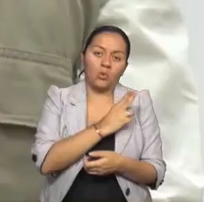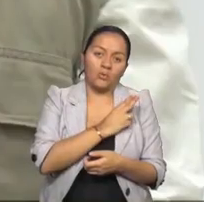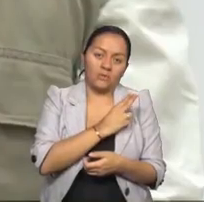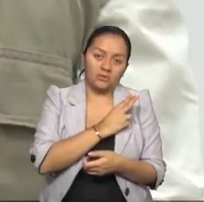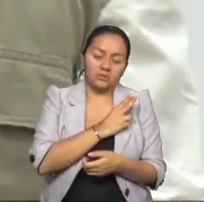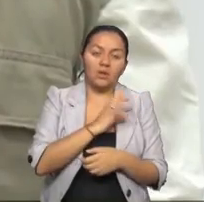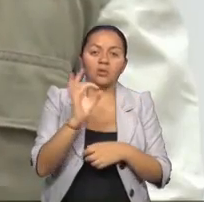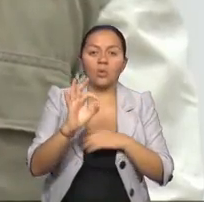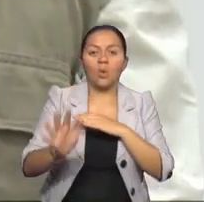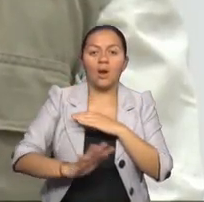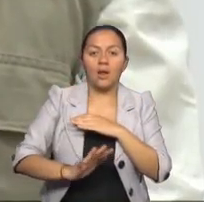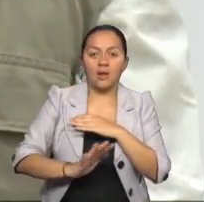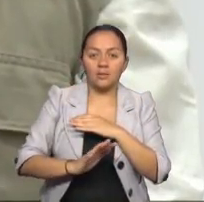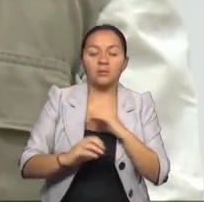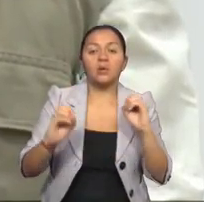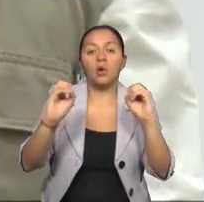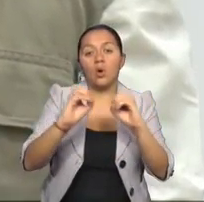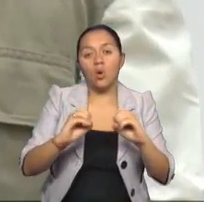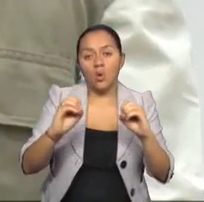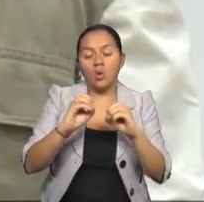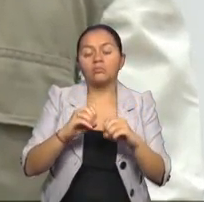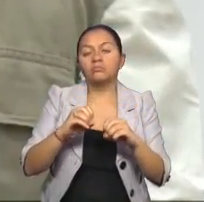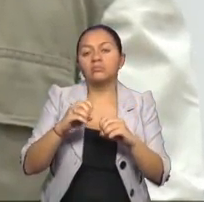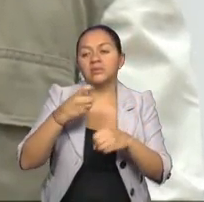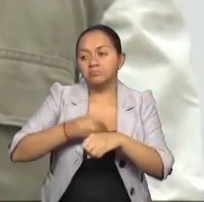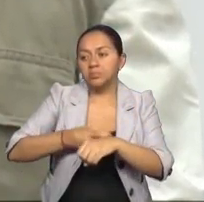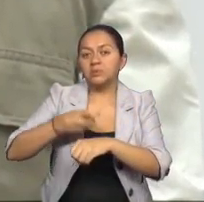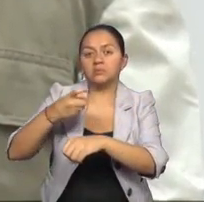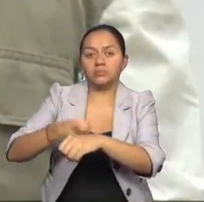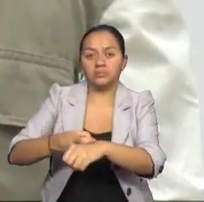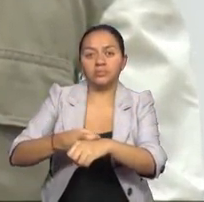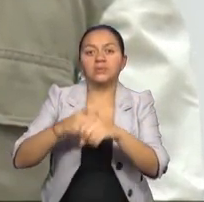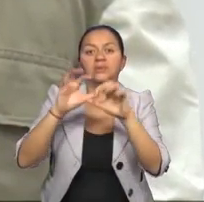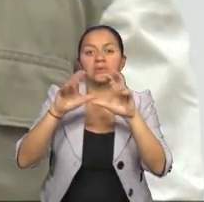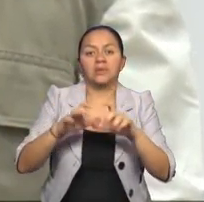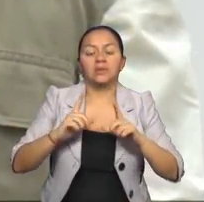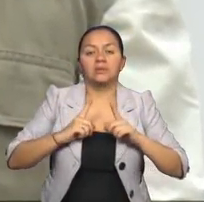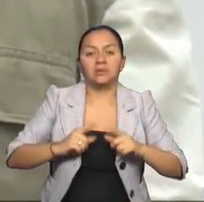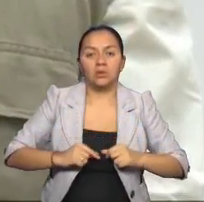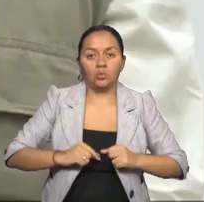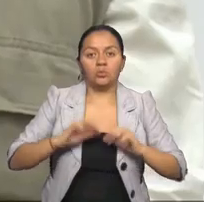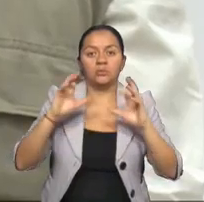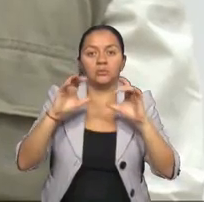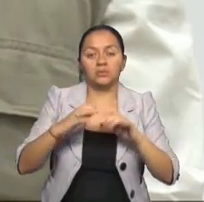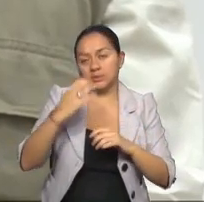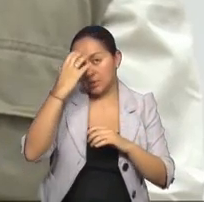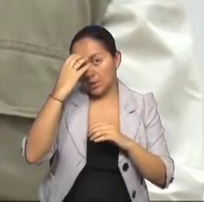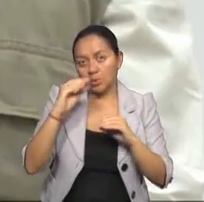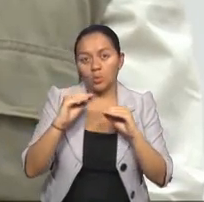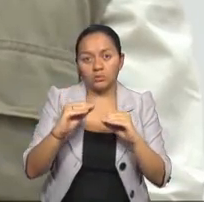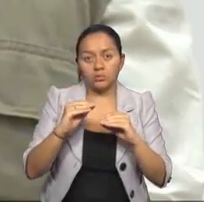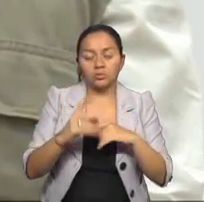alcaldía puede ser dependencias específicas como secretaria de salud como secretaria de educación